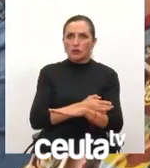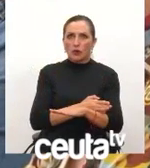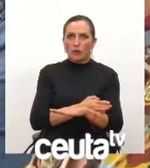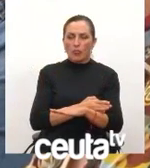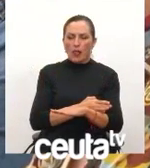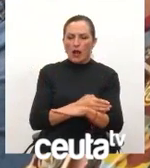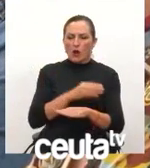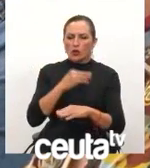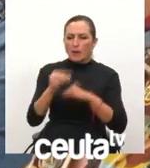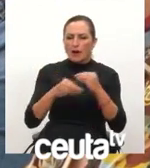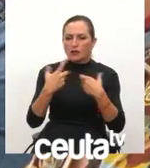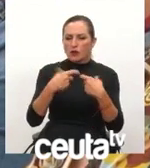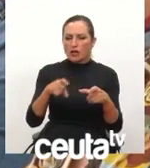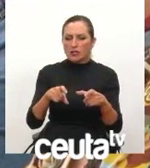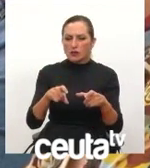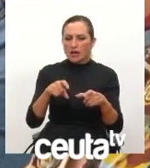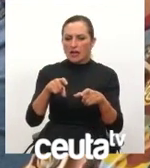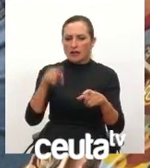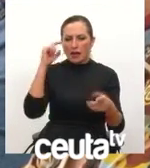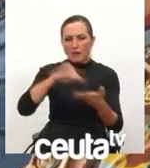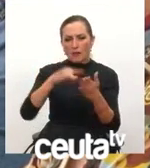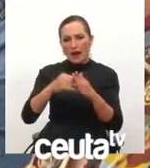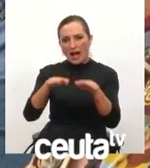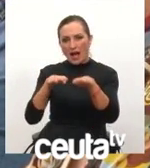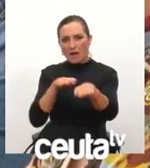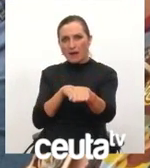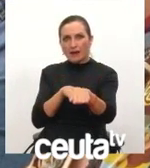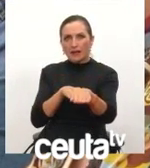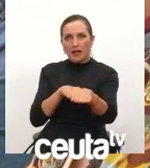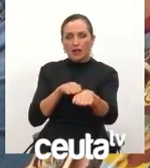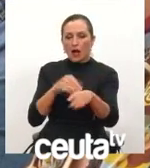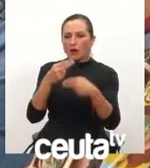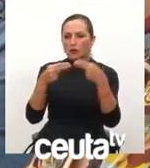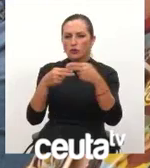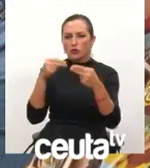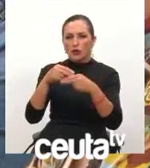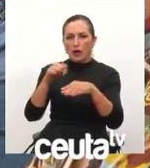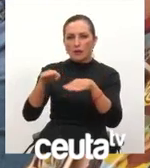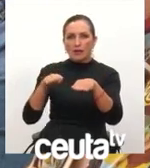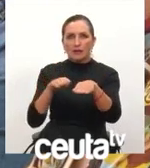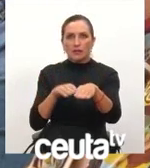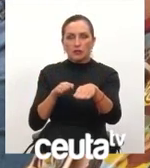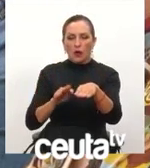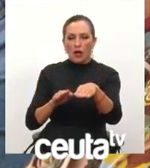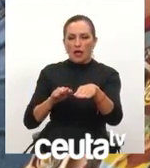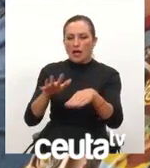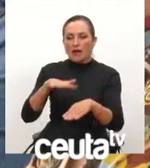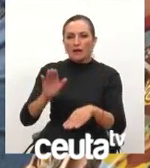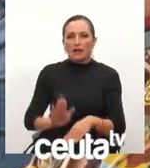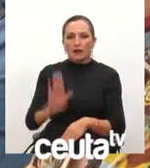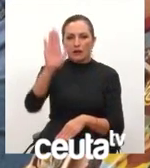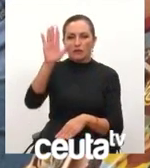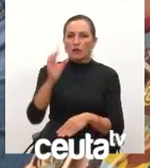Aparca, un Plan Aparca que contemplaba la construcción de unos aparcamientos en la barriada del recinto de Los